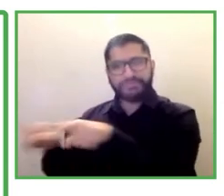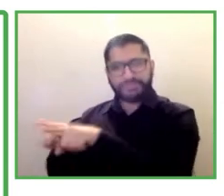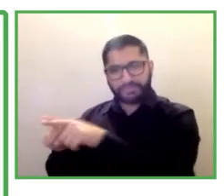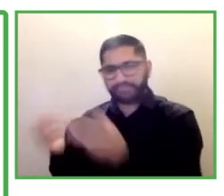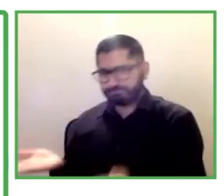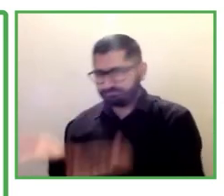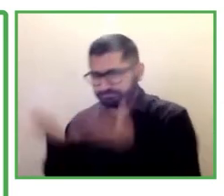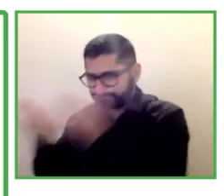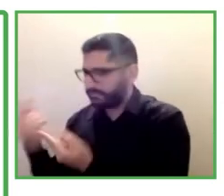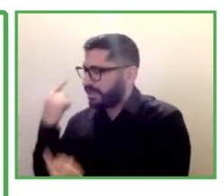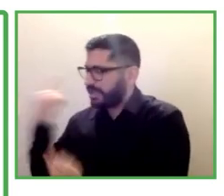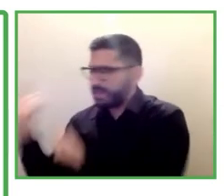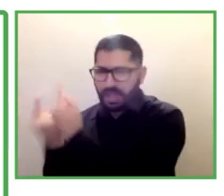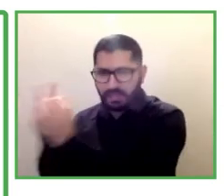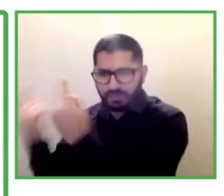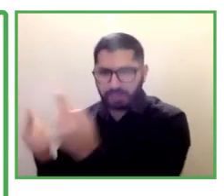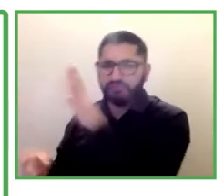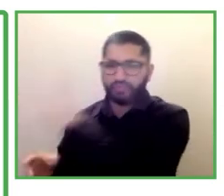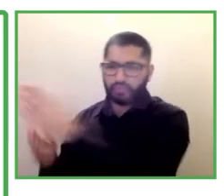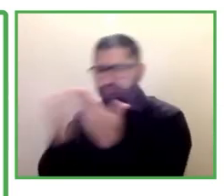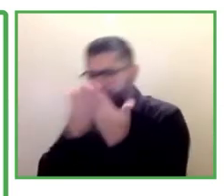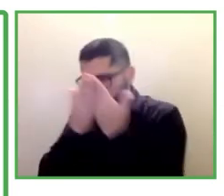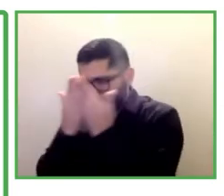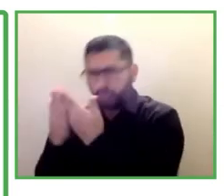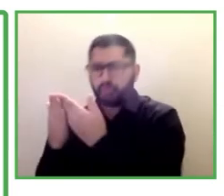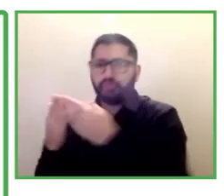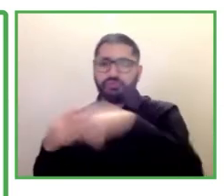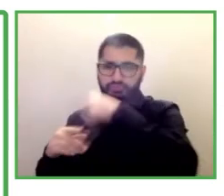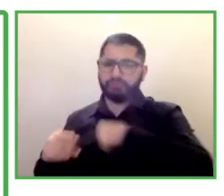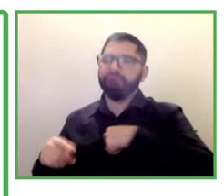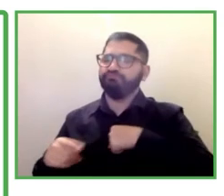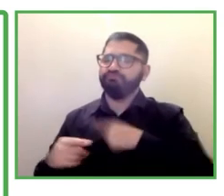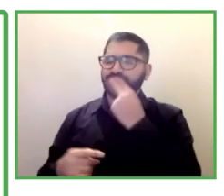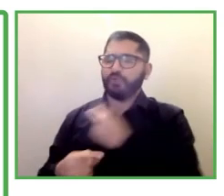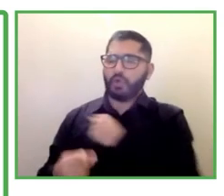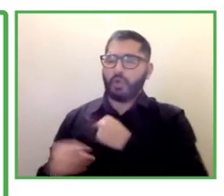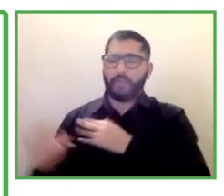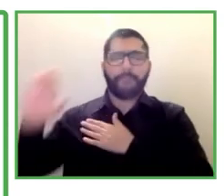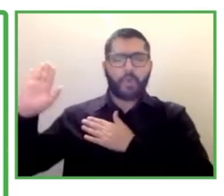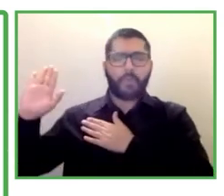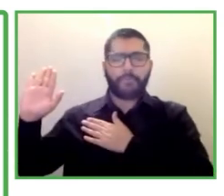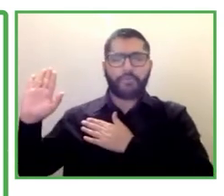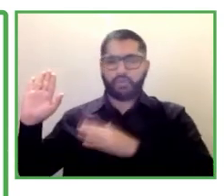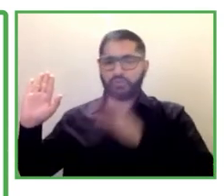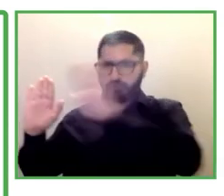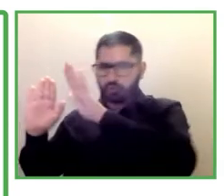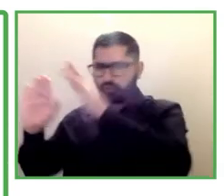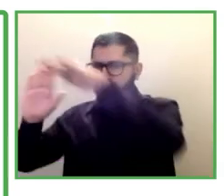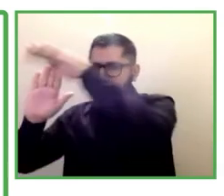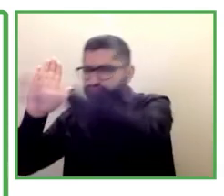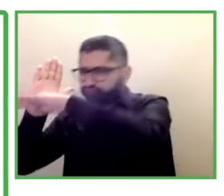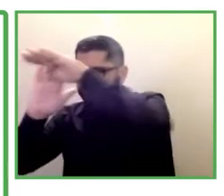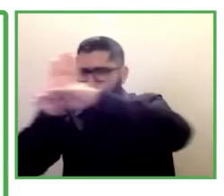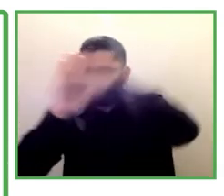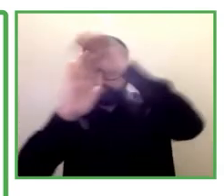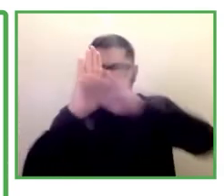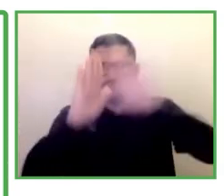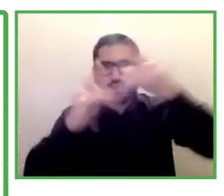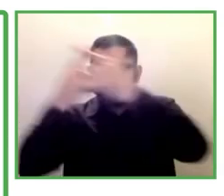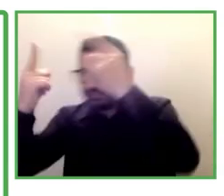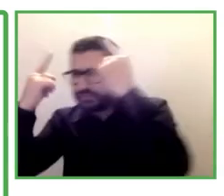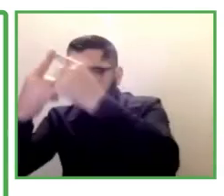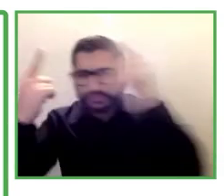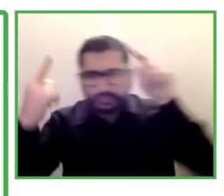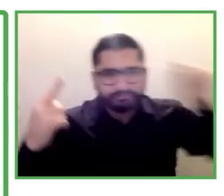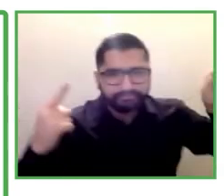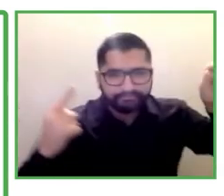universidades. Tenemos alrededor de 40 universidades en Australia. Hemos creado